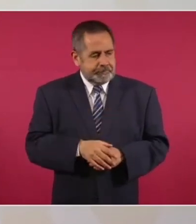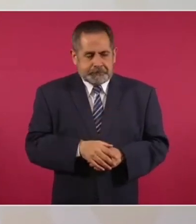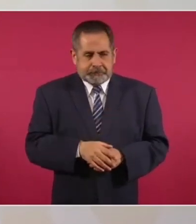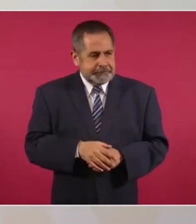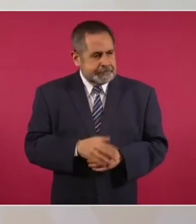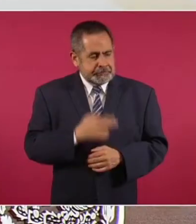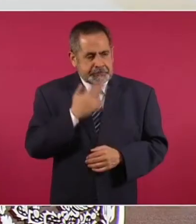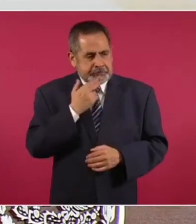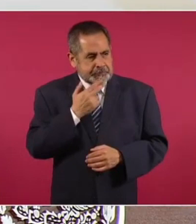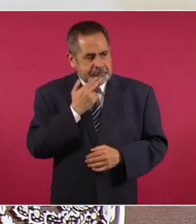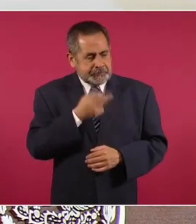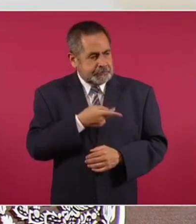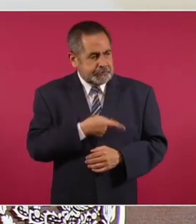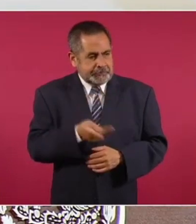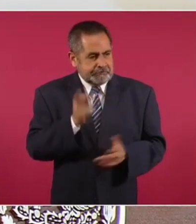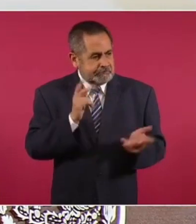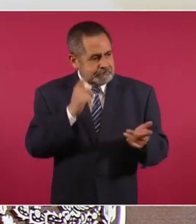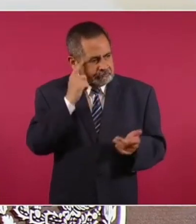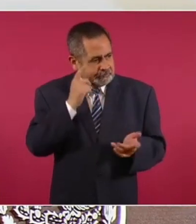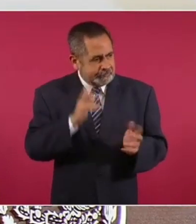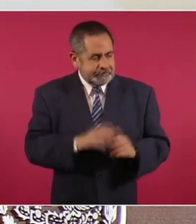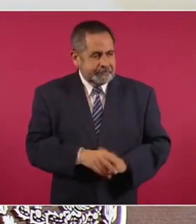Ternuritas.